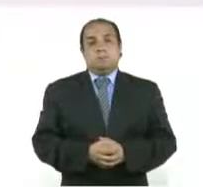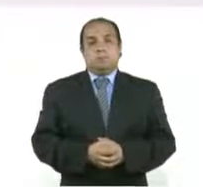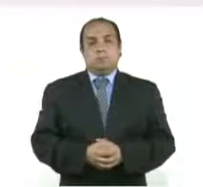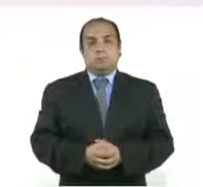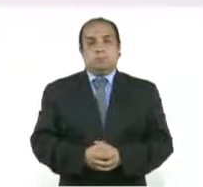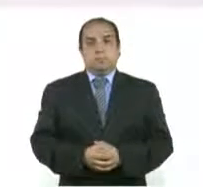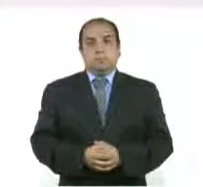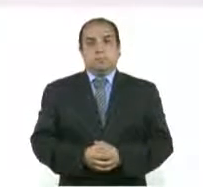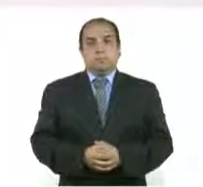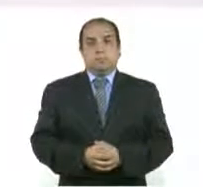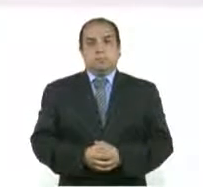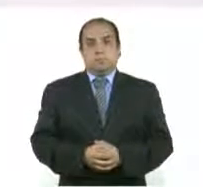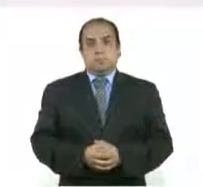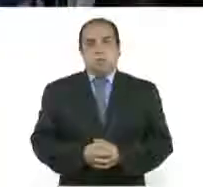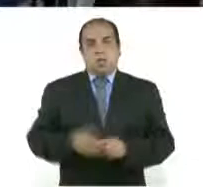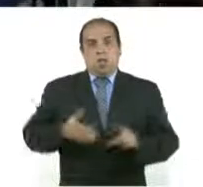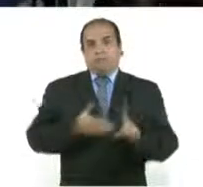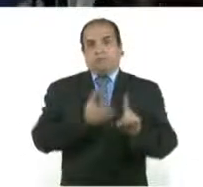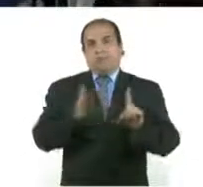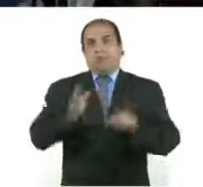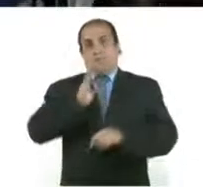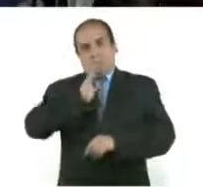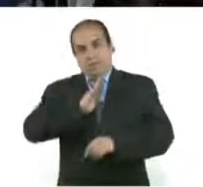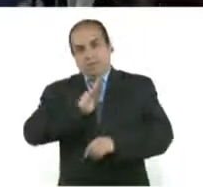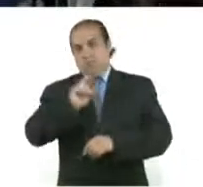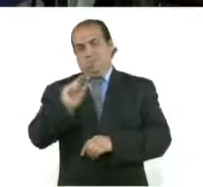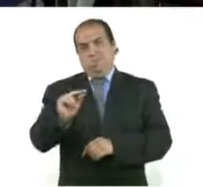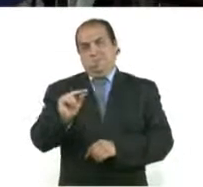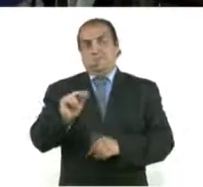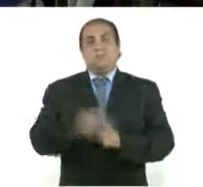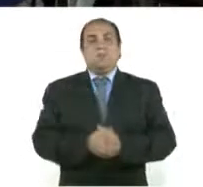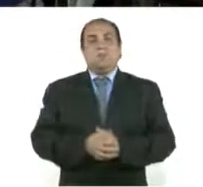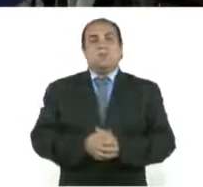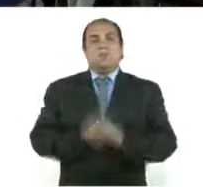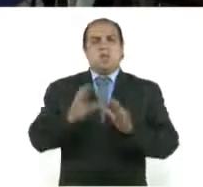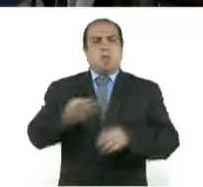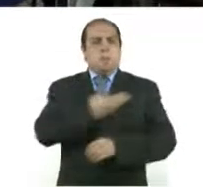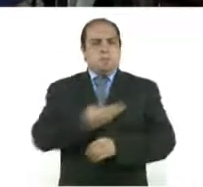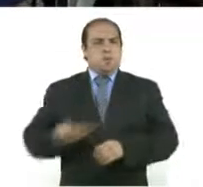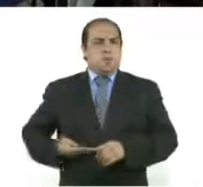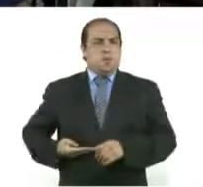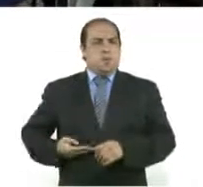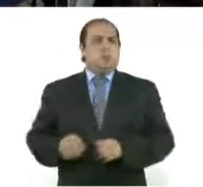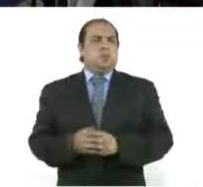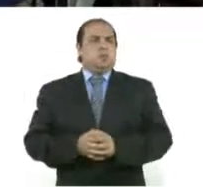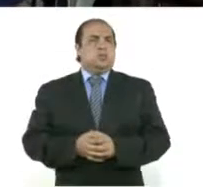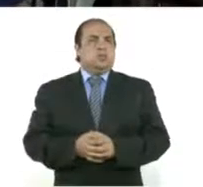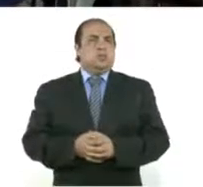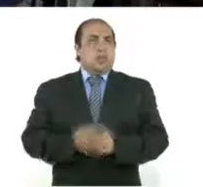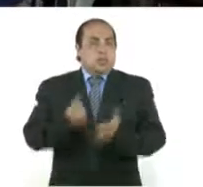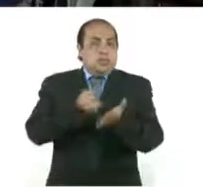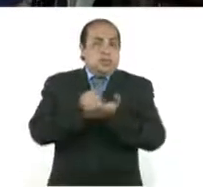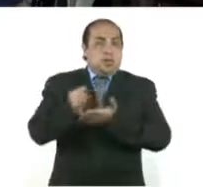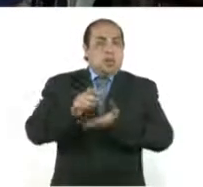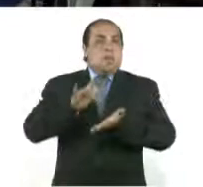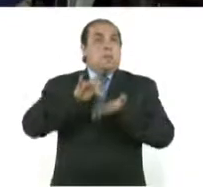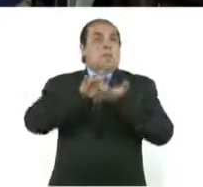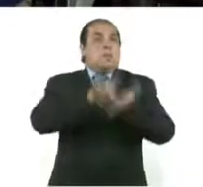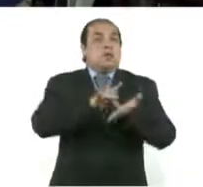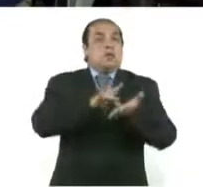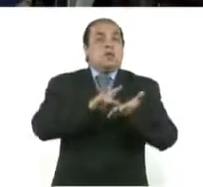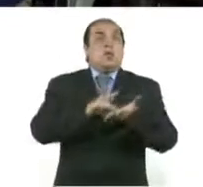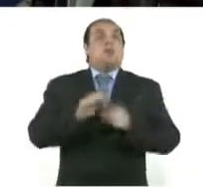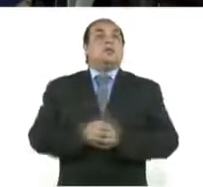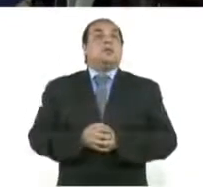sean para mal. ¿En qué sentido? Ya el presidente tomó una serie de medidas para fortalecer a la Comisión Federal de